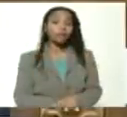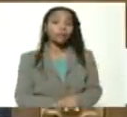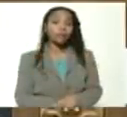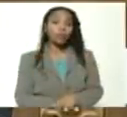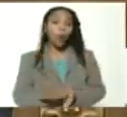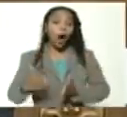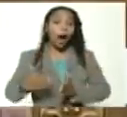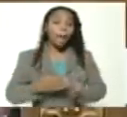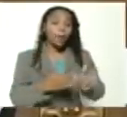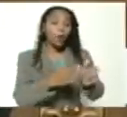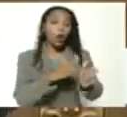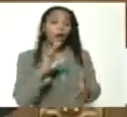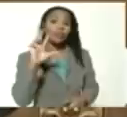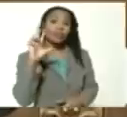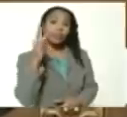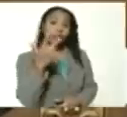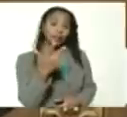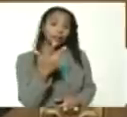de la